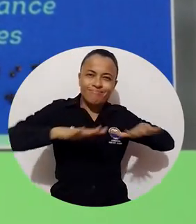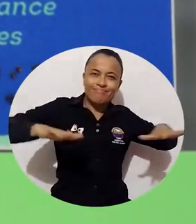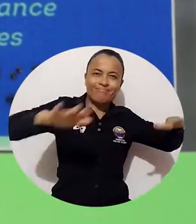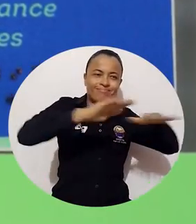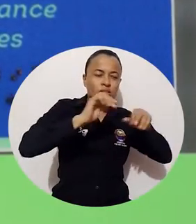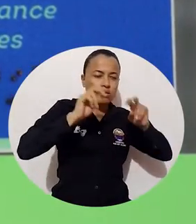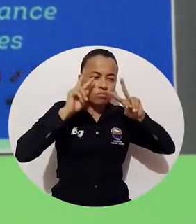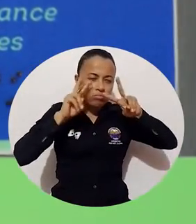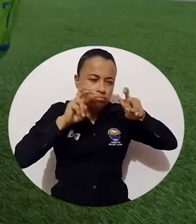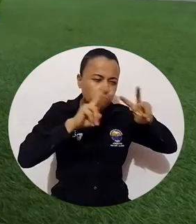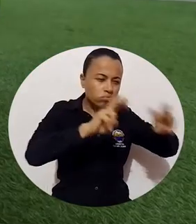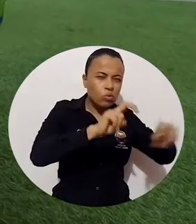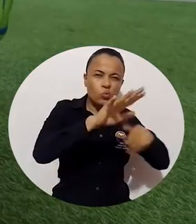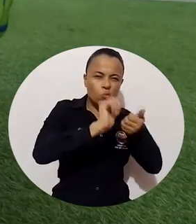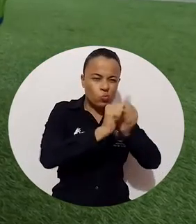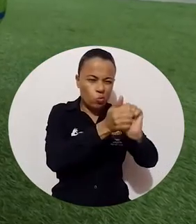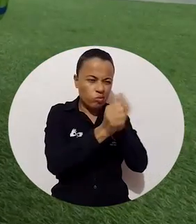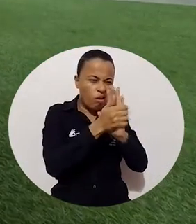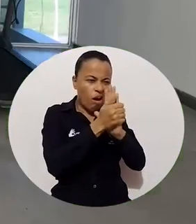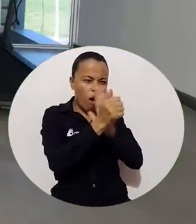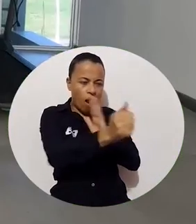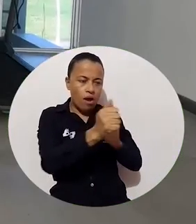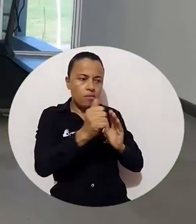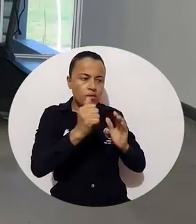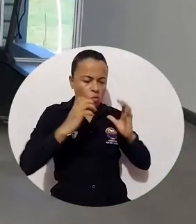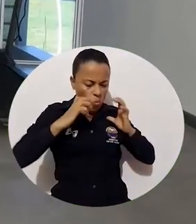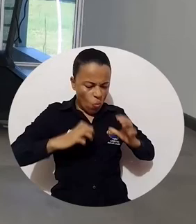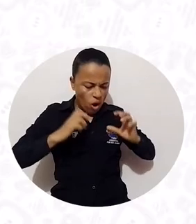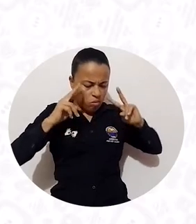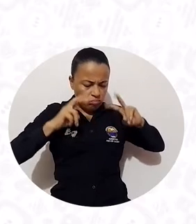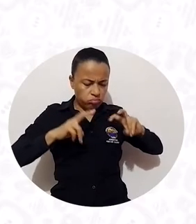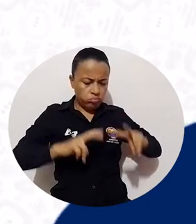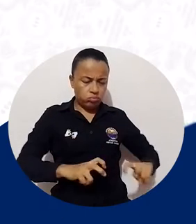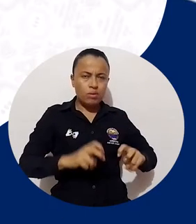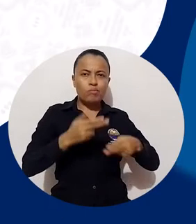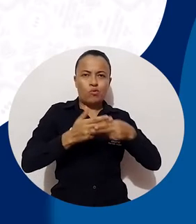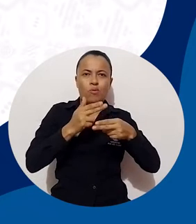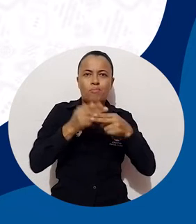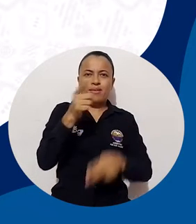en Alto Rendimiento Deportivo y Estudios Biomédicos, CARDEP.